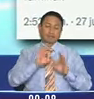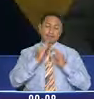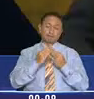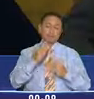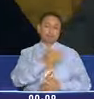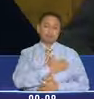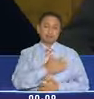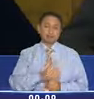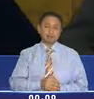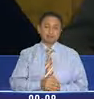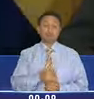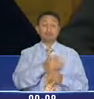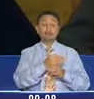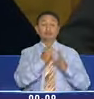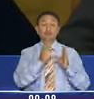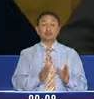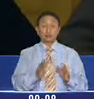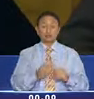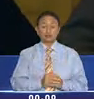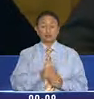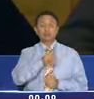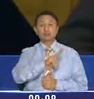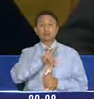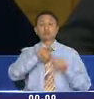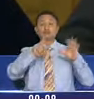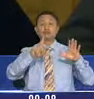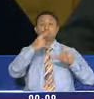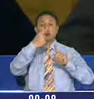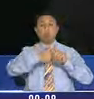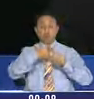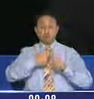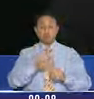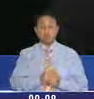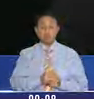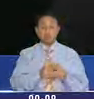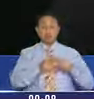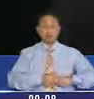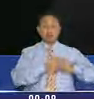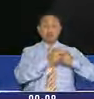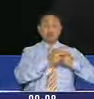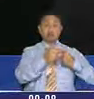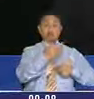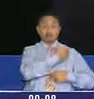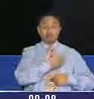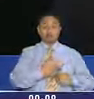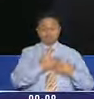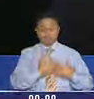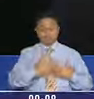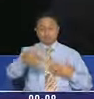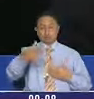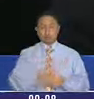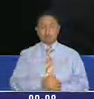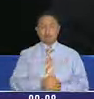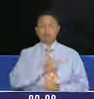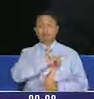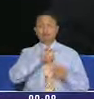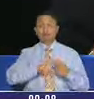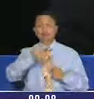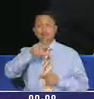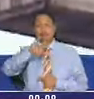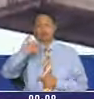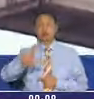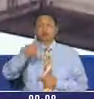familiares. El funcionario estuvo en ese puesto 26 meses, es decir, desde que inició el presente mandato, y cumplirá funciones hasta el 3